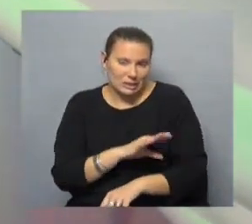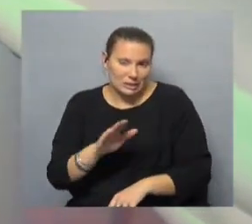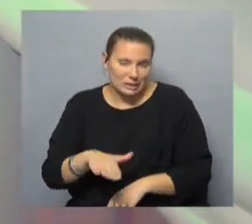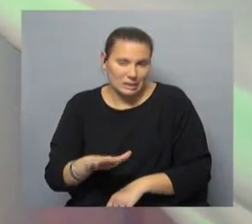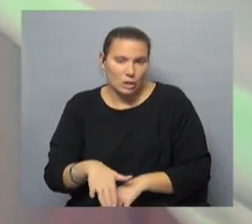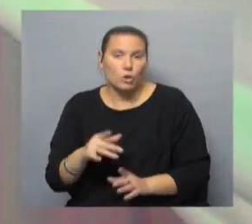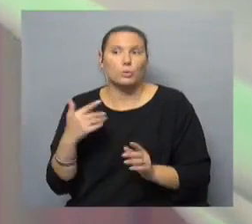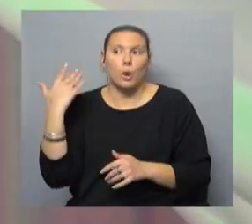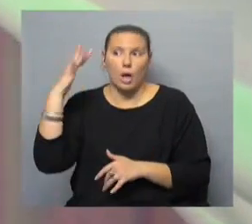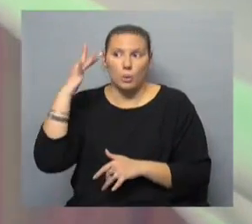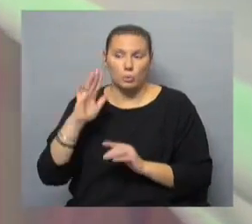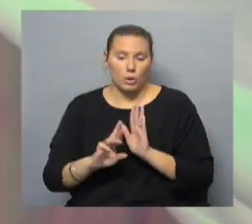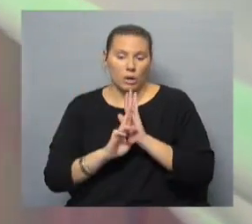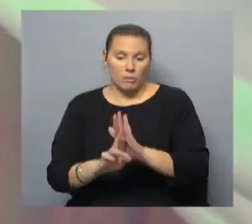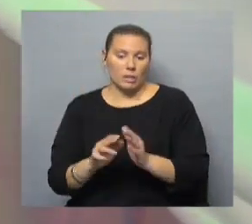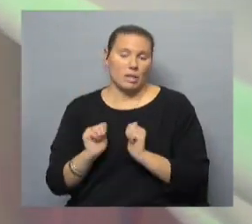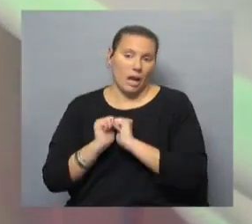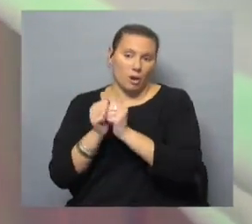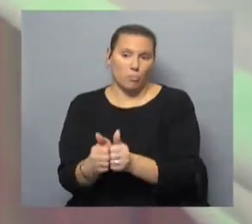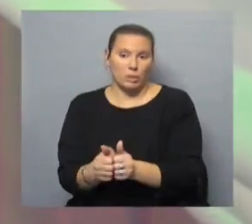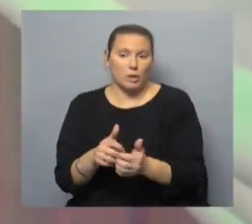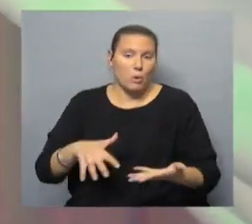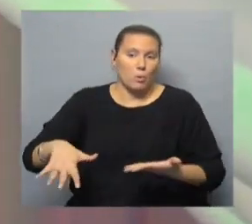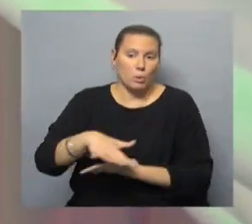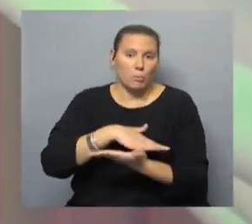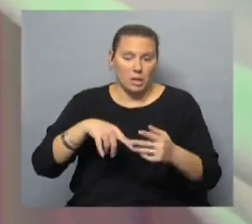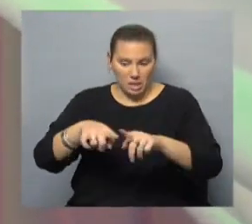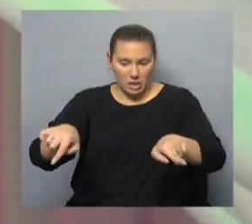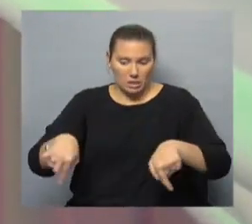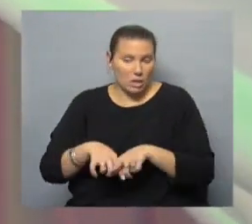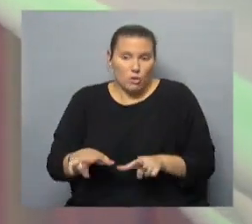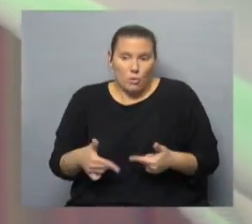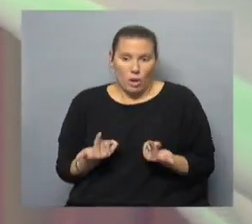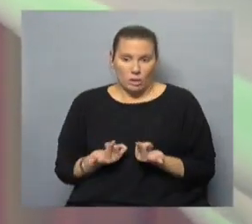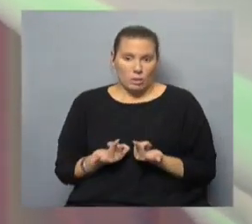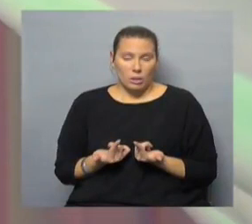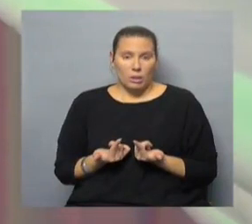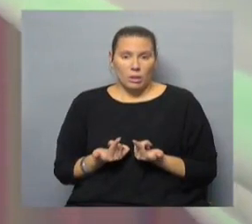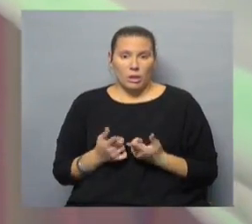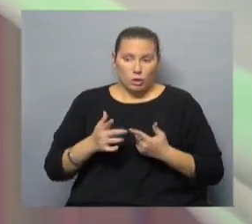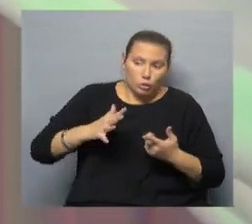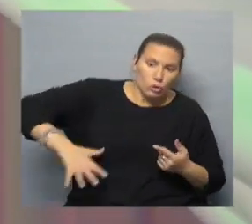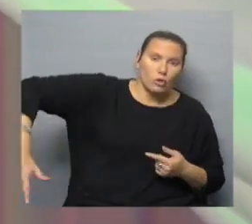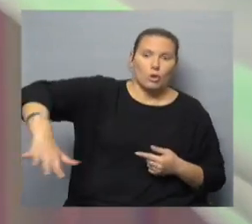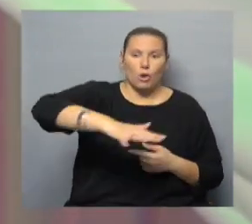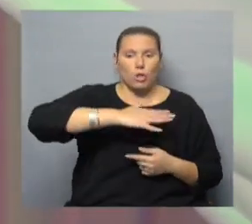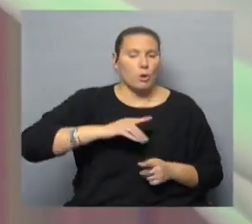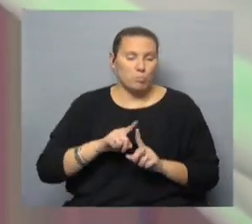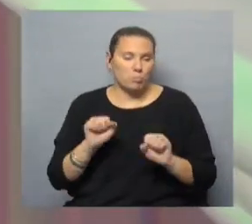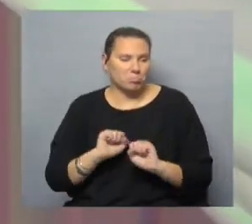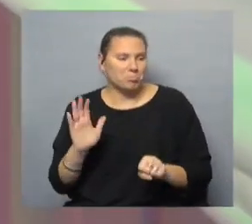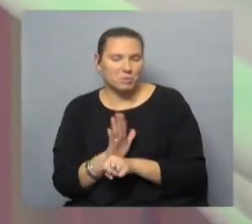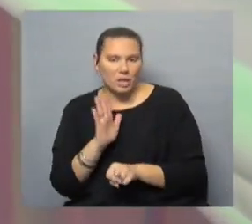vienen con ellos, en un espacio donde no existe el escenario portal por sí mismo, sino que todo es la escena, y